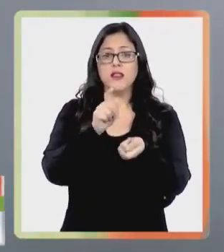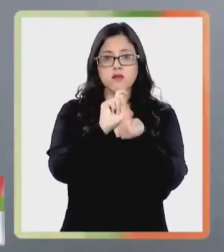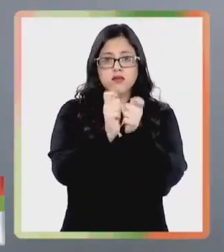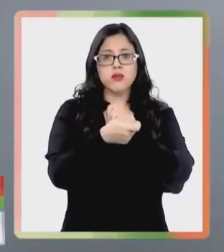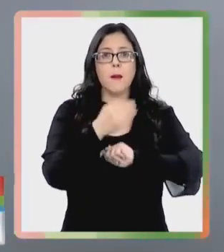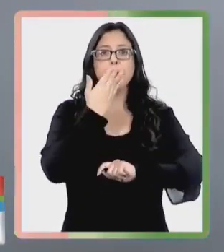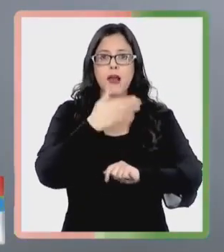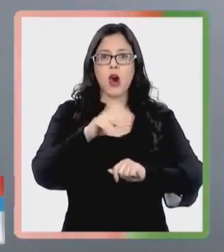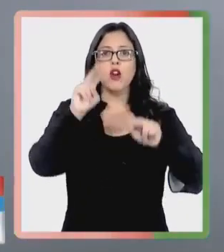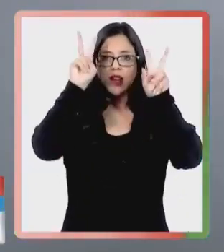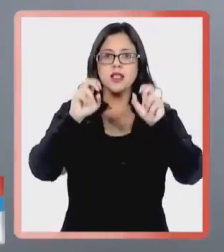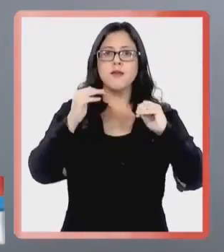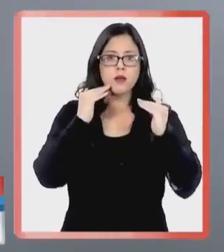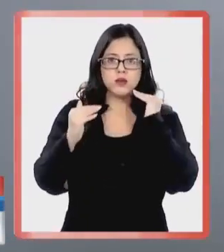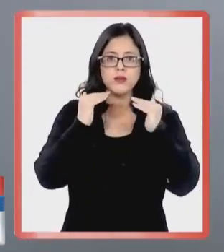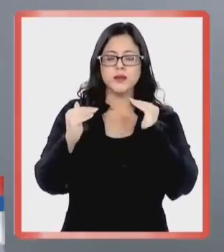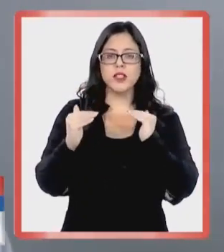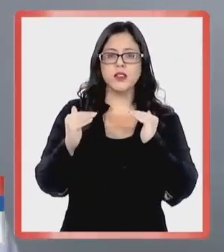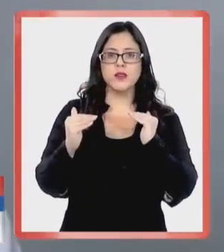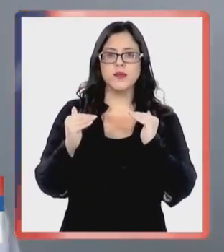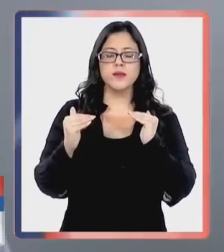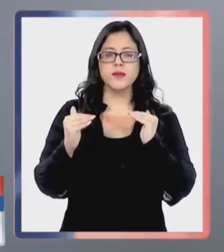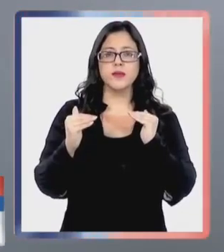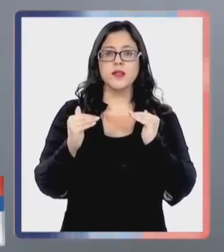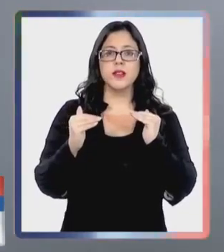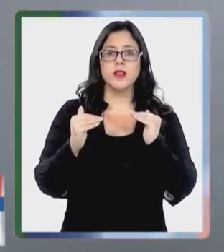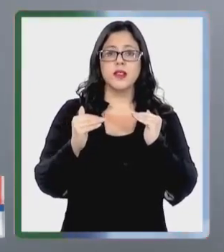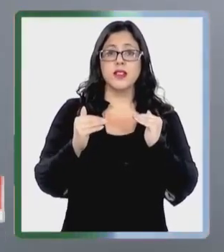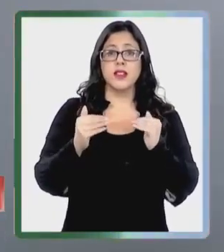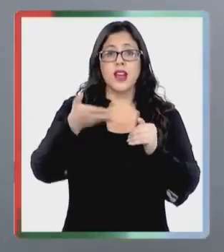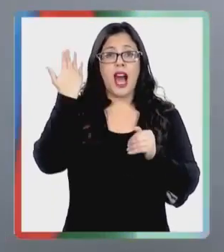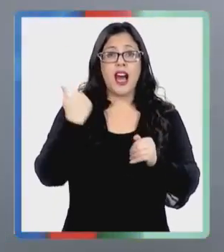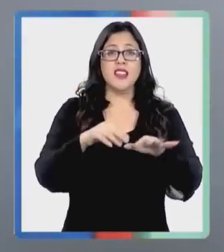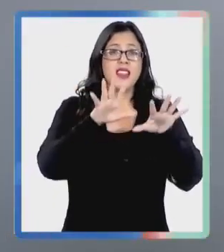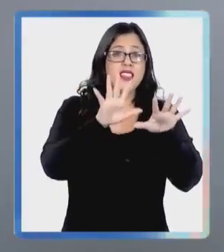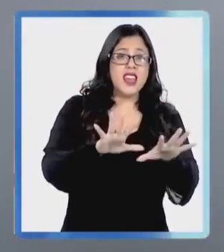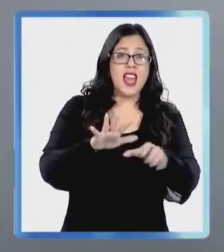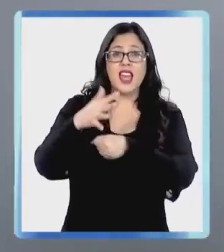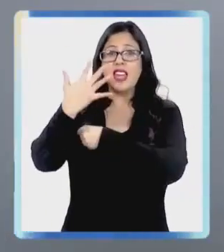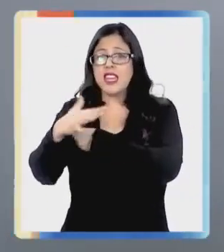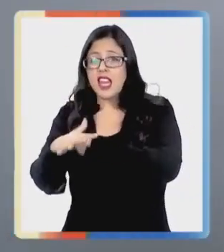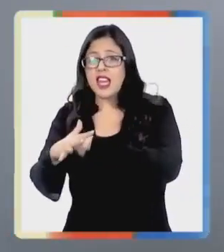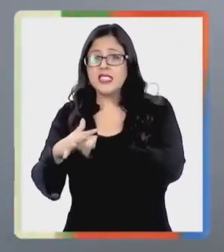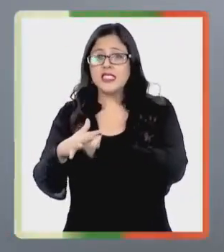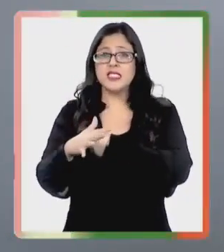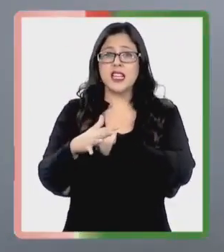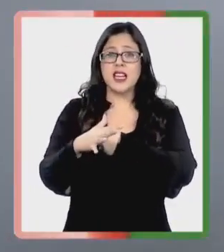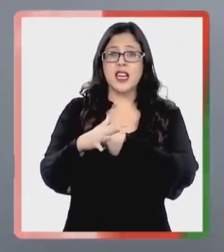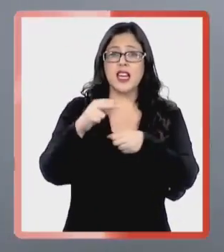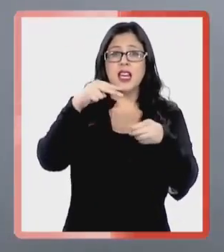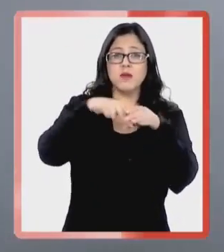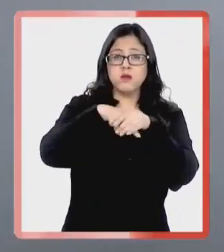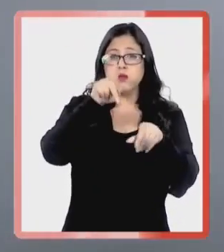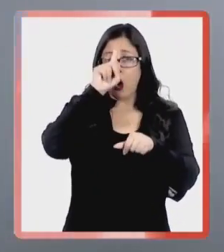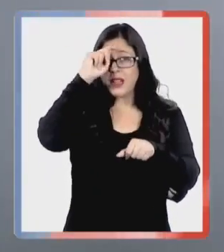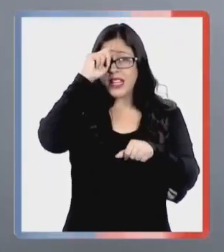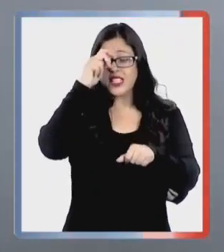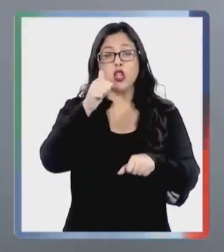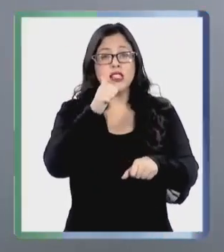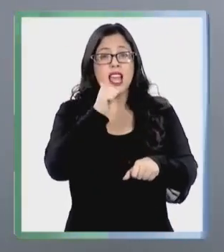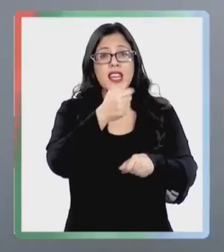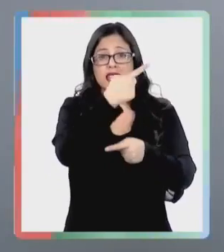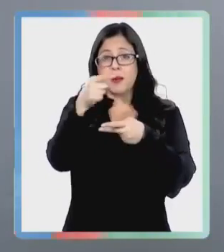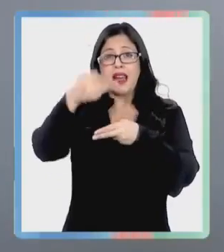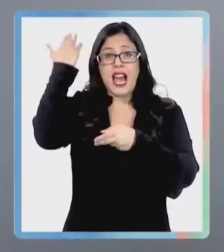en el ámbito pediátrico, ya de haber pasado de 10, 15 hospitalizaciones diarias hace un par de